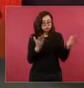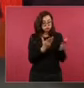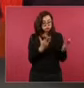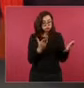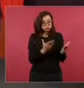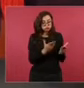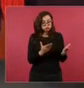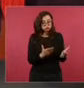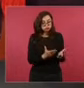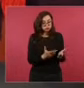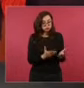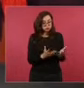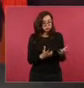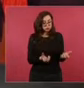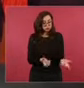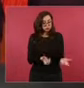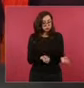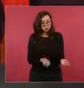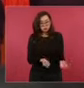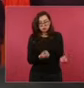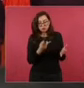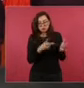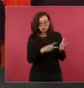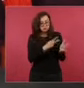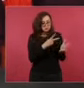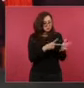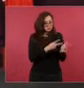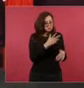¿Cuántos se repiten más?